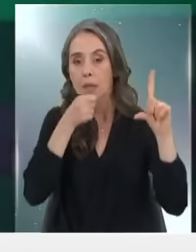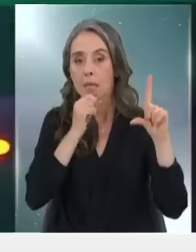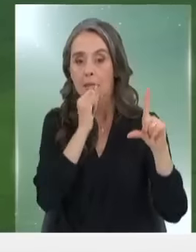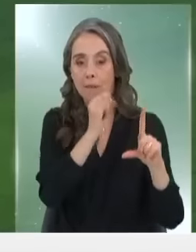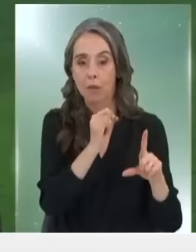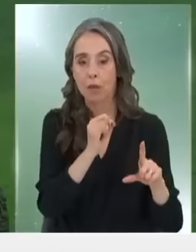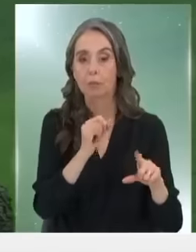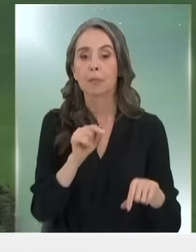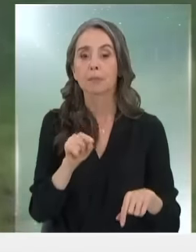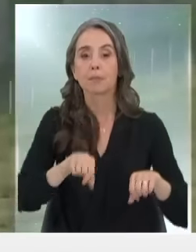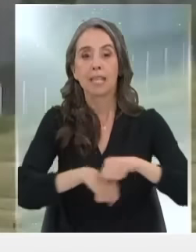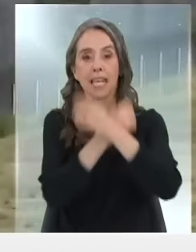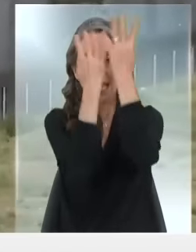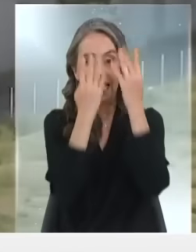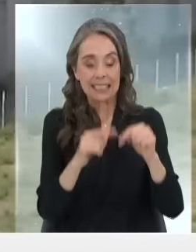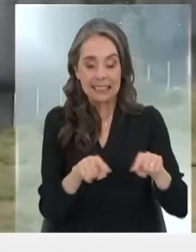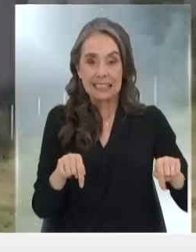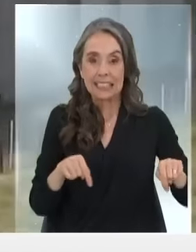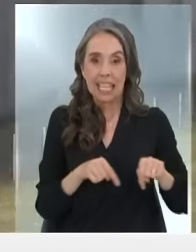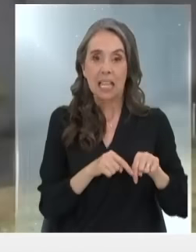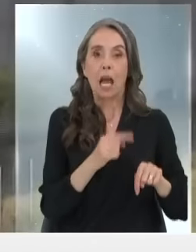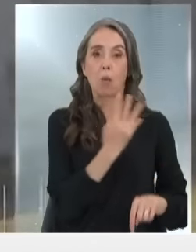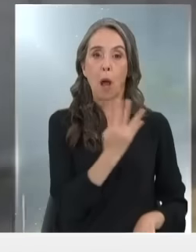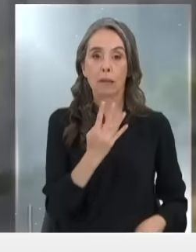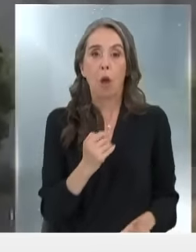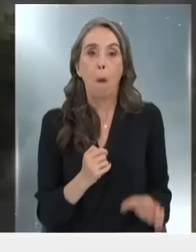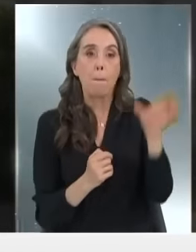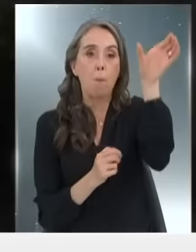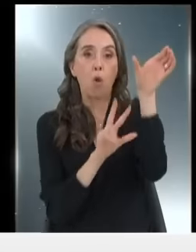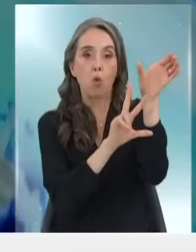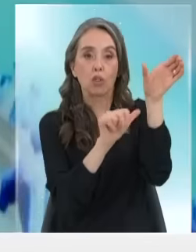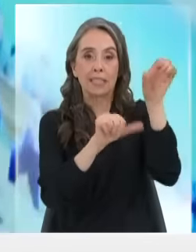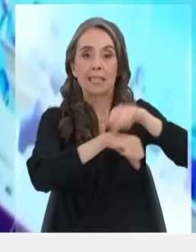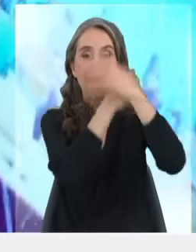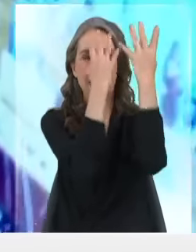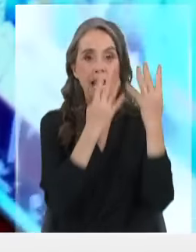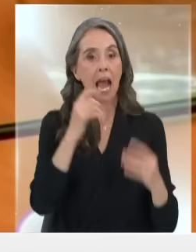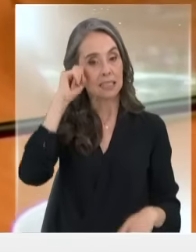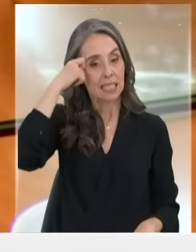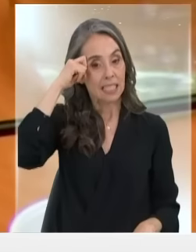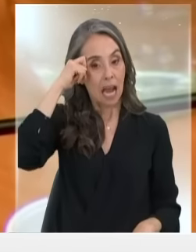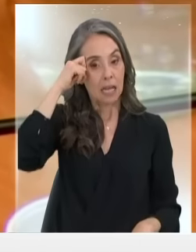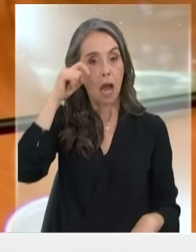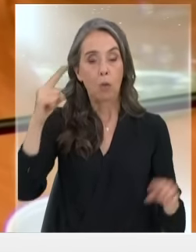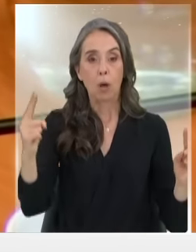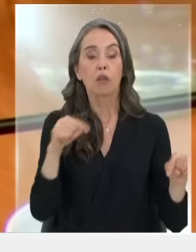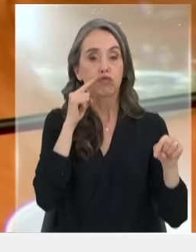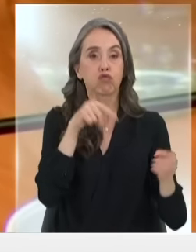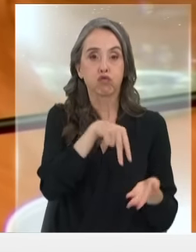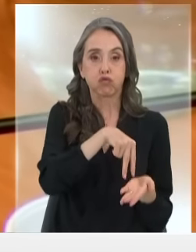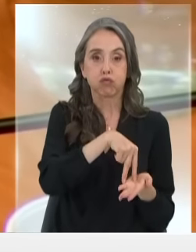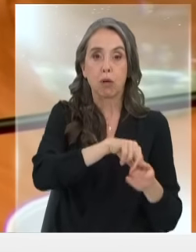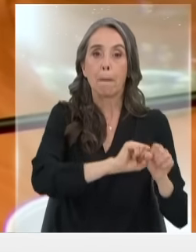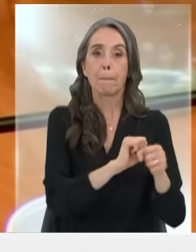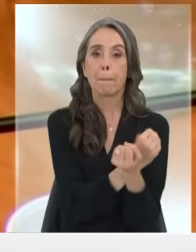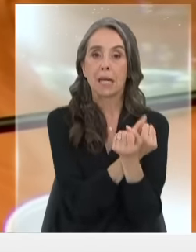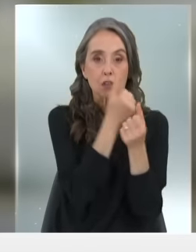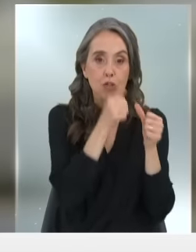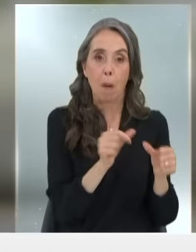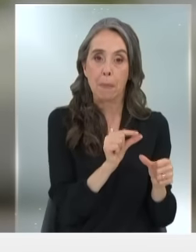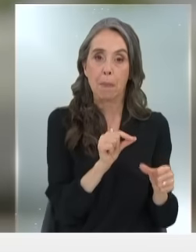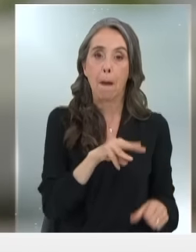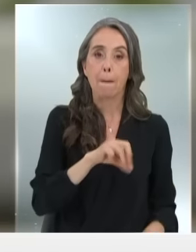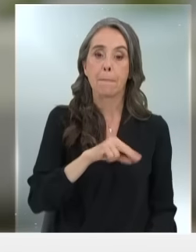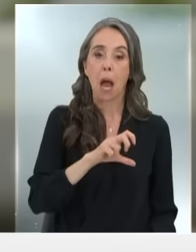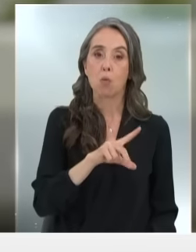al interior de la celda 44 en el módulo 86 de la cárcel de Rancagua. Ahí se encontraba cumpliendo prisión preventiva